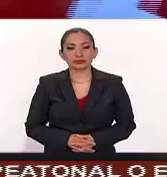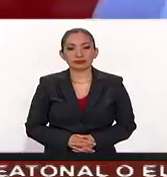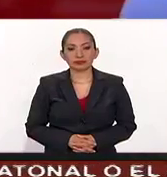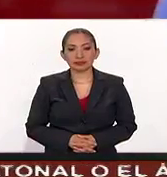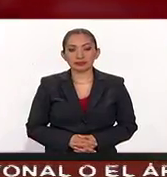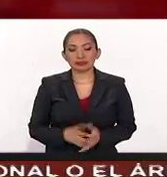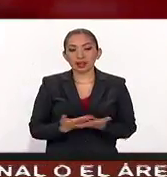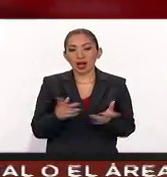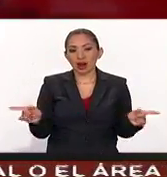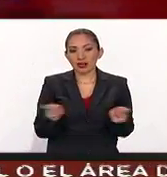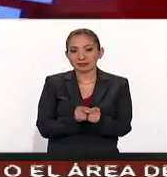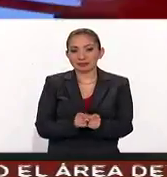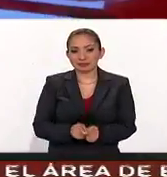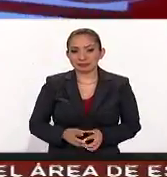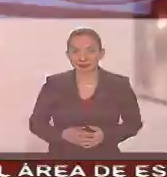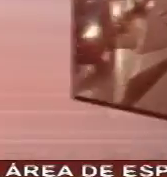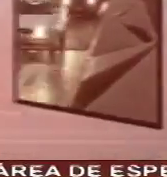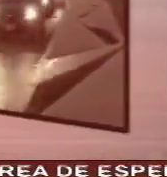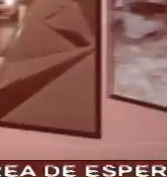Vamos a nuestro resumen.